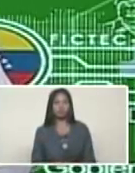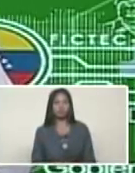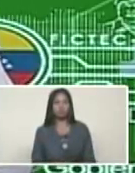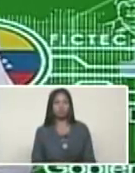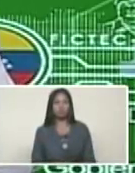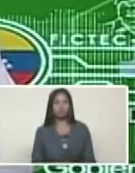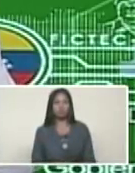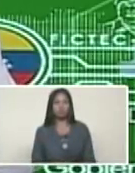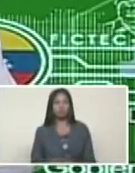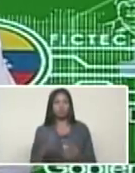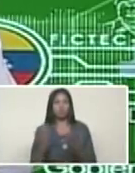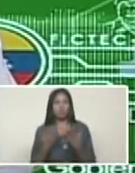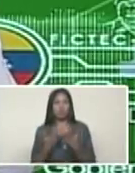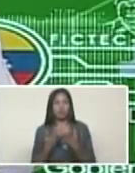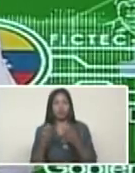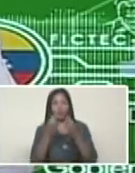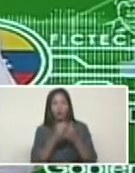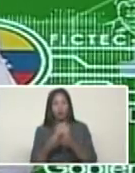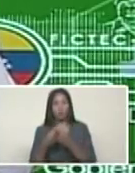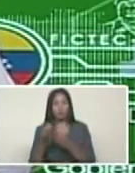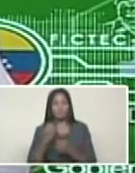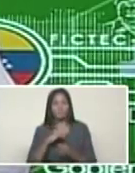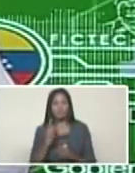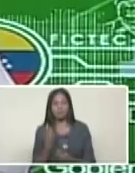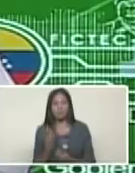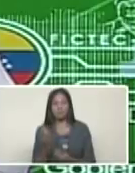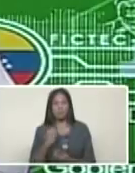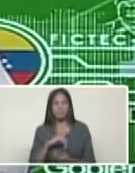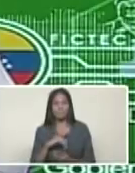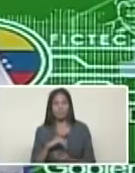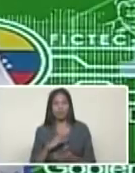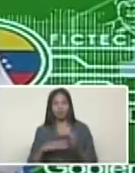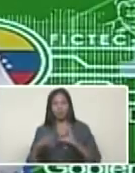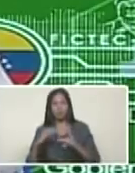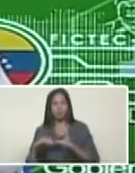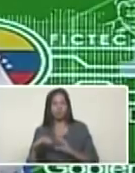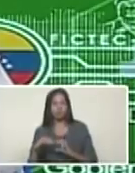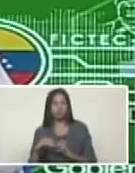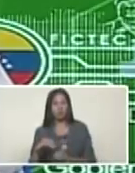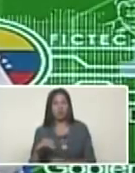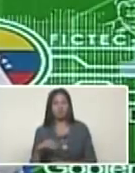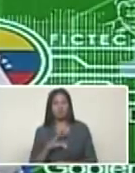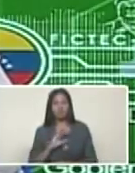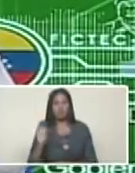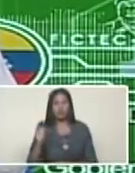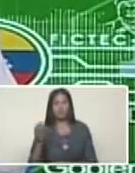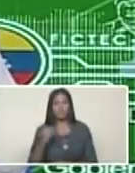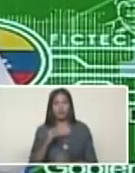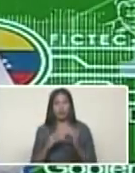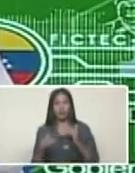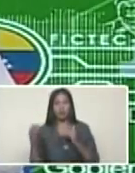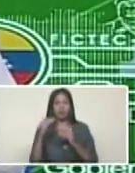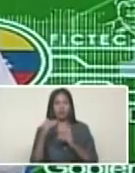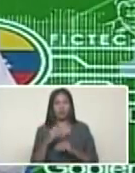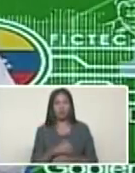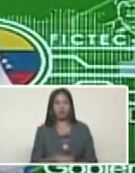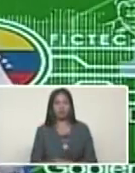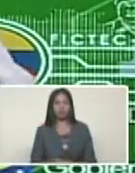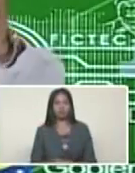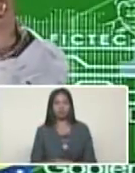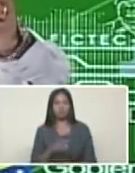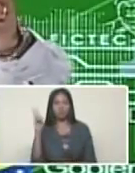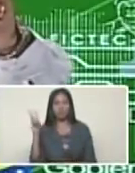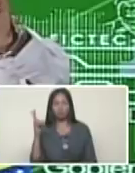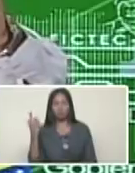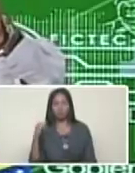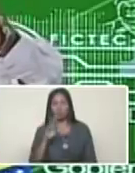Con la guerra económica se ha visto afectada la capacidad de telecomunicaciones del país, aunque es muy elevada todavía. Venezuela tiene